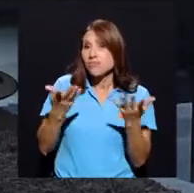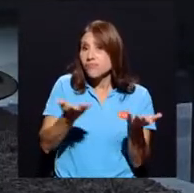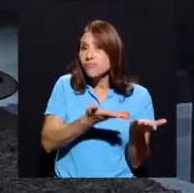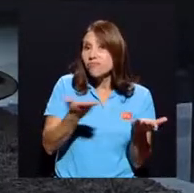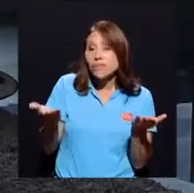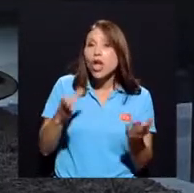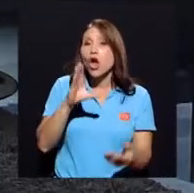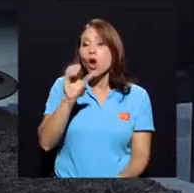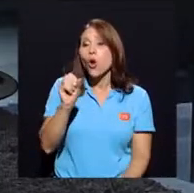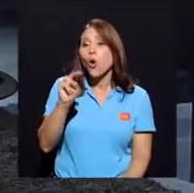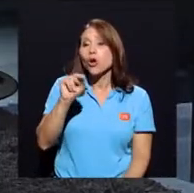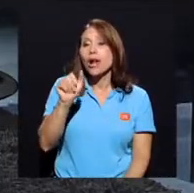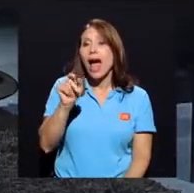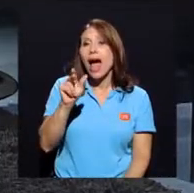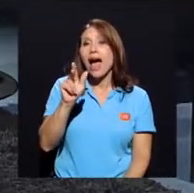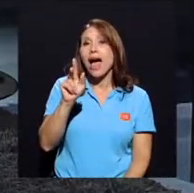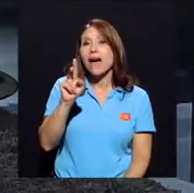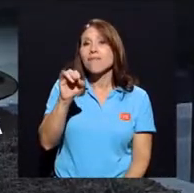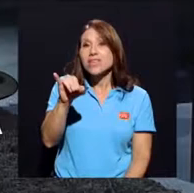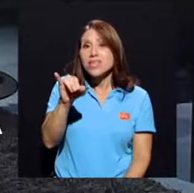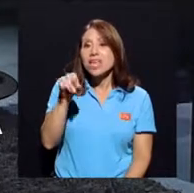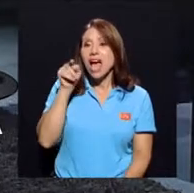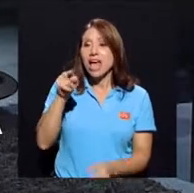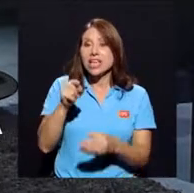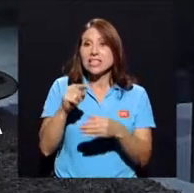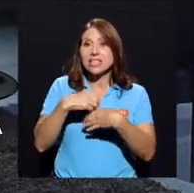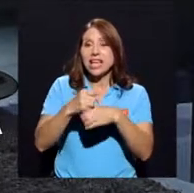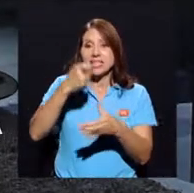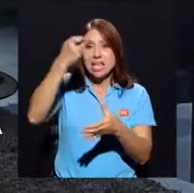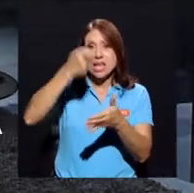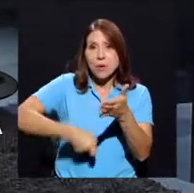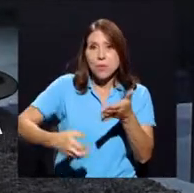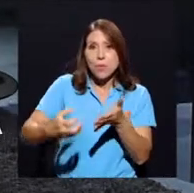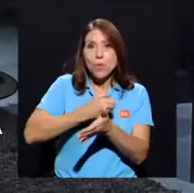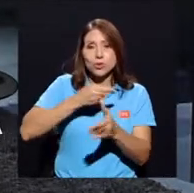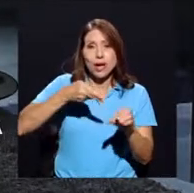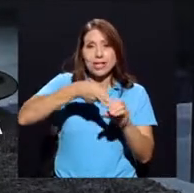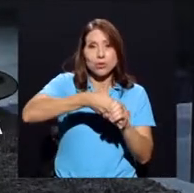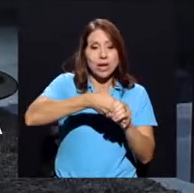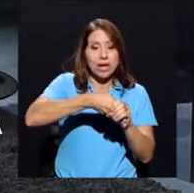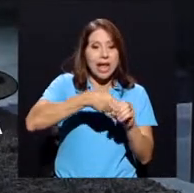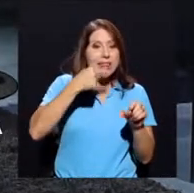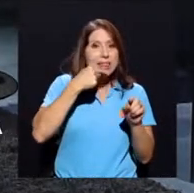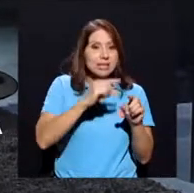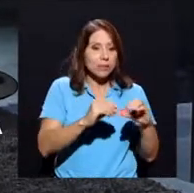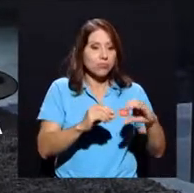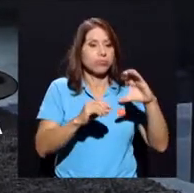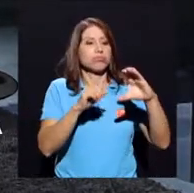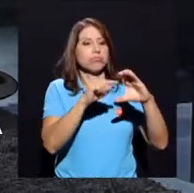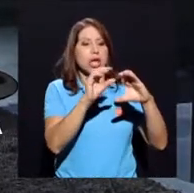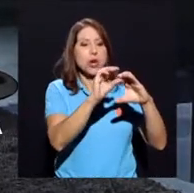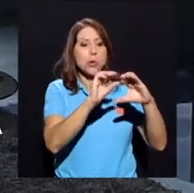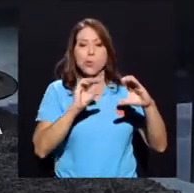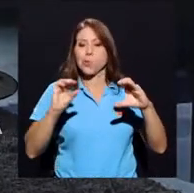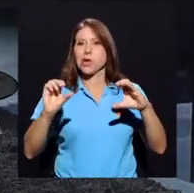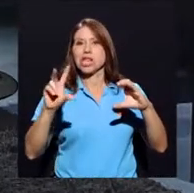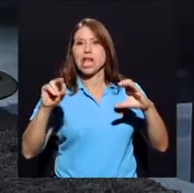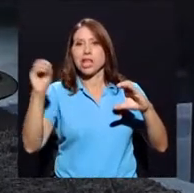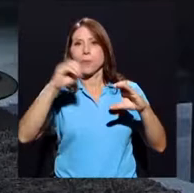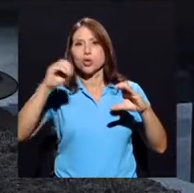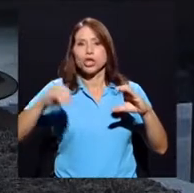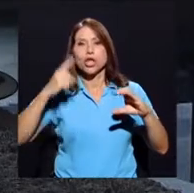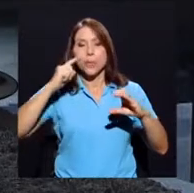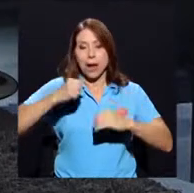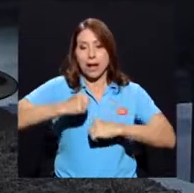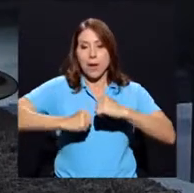con nadie se queda el impuesto a éste a la gasolina si se diese el 30 por ciento de lo que se recauda tiene que ir para este la red vial igual nadie